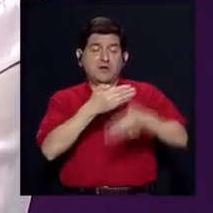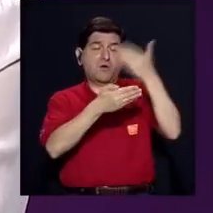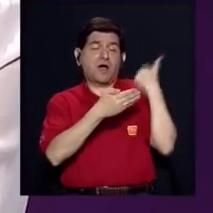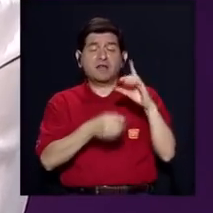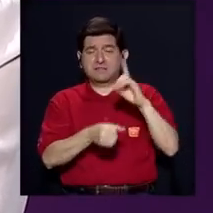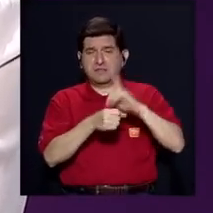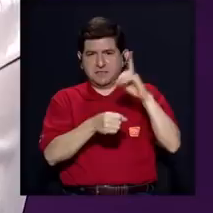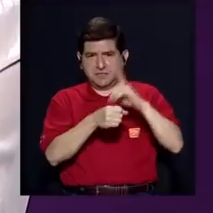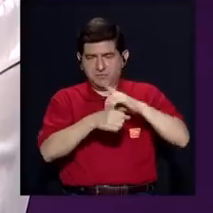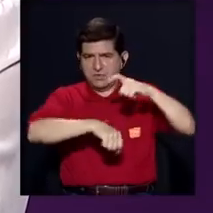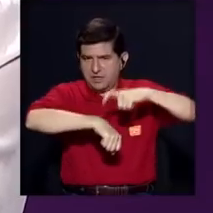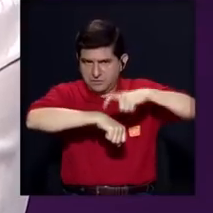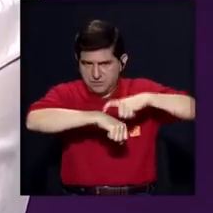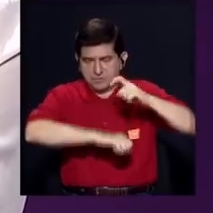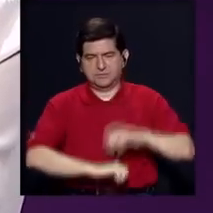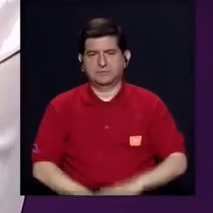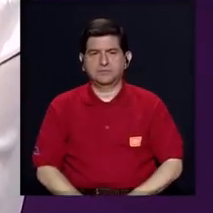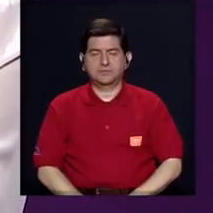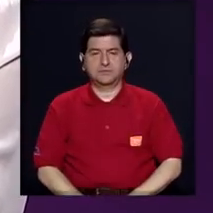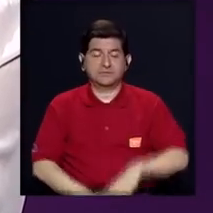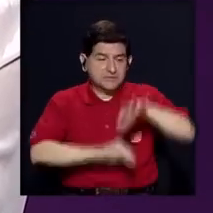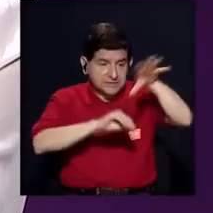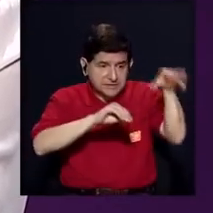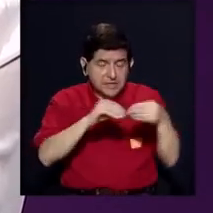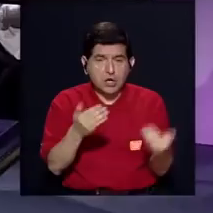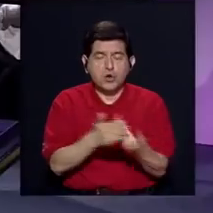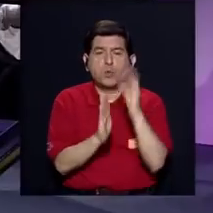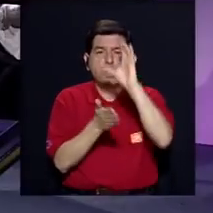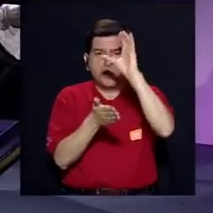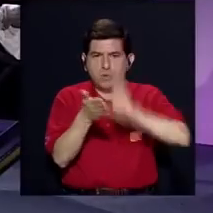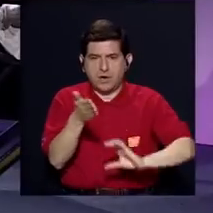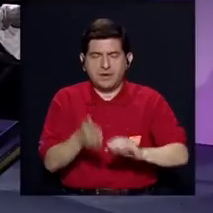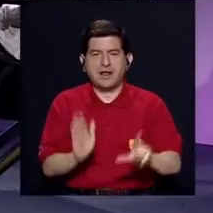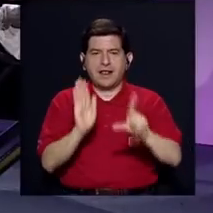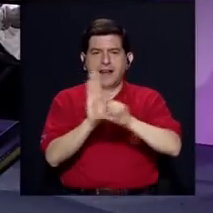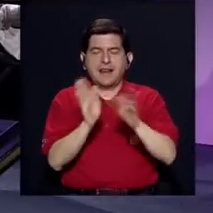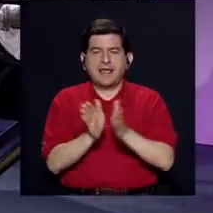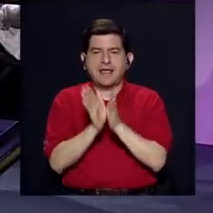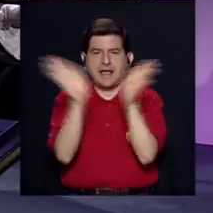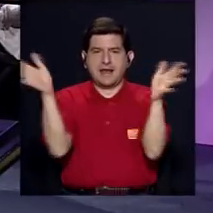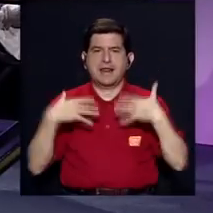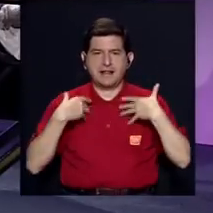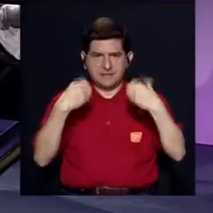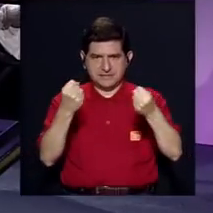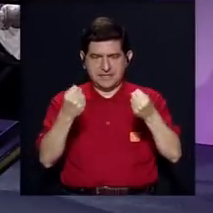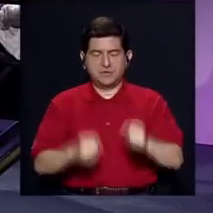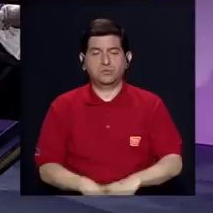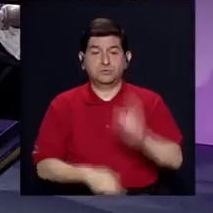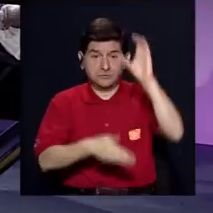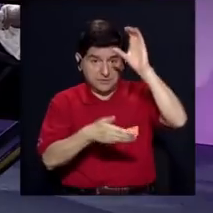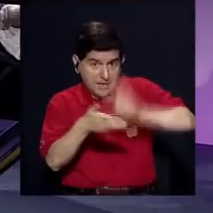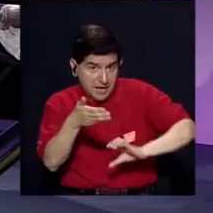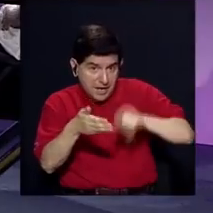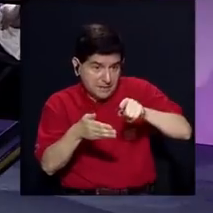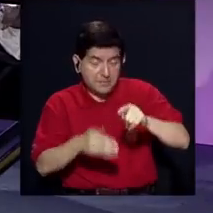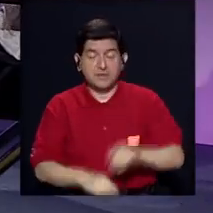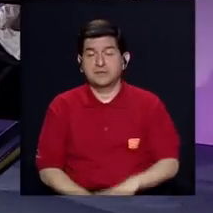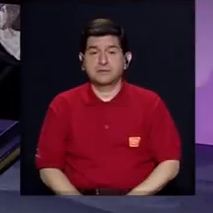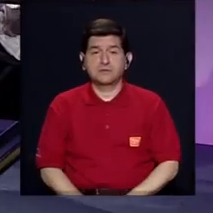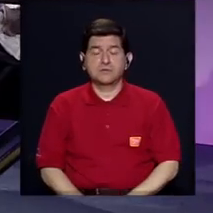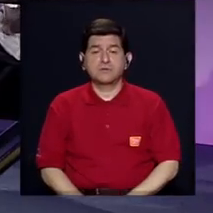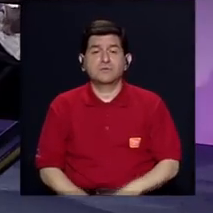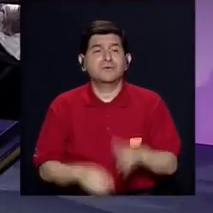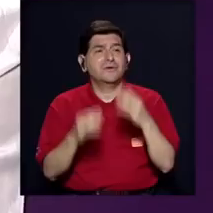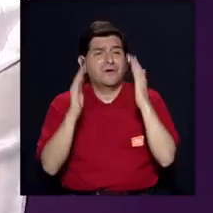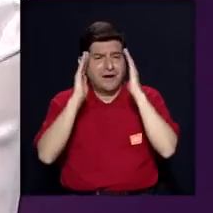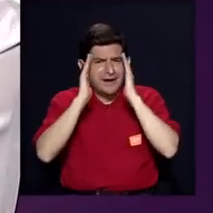juntos es la adición a un nuevo capítulo en la ley general de salud un capítulo que quiere que